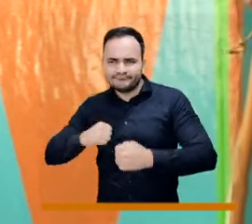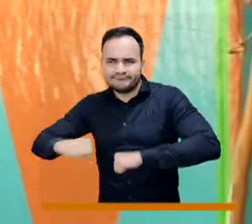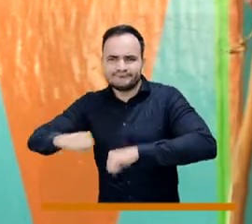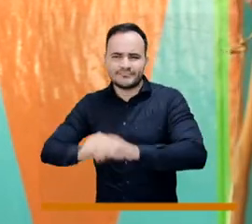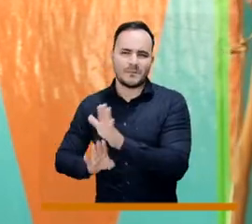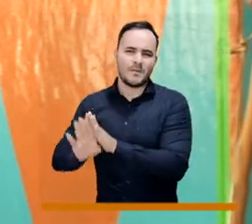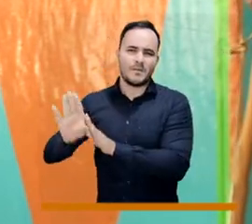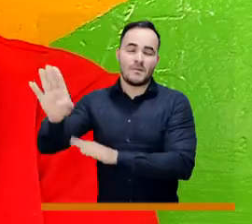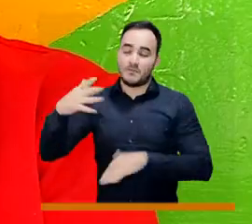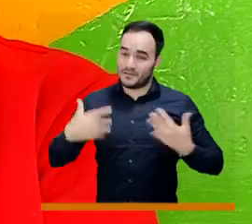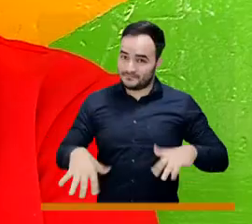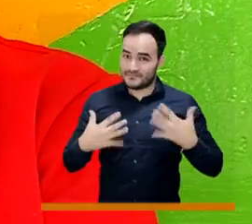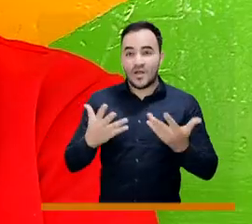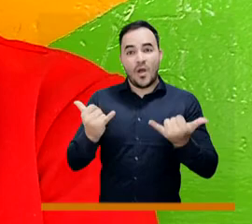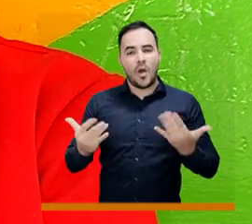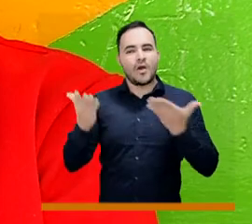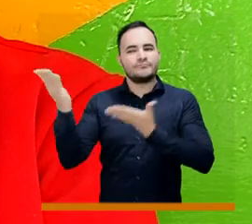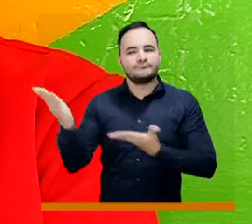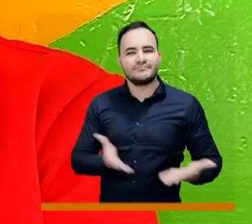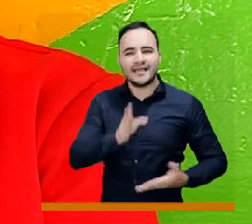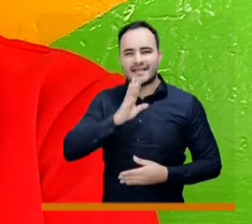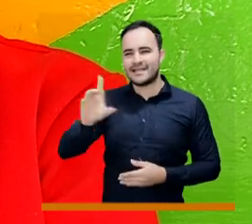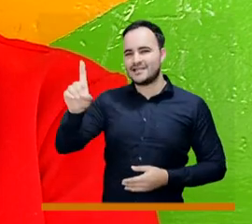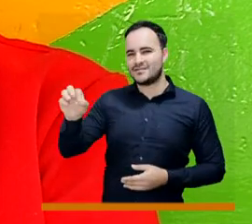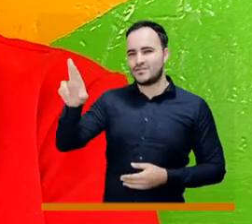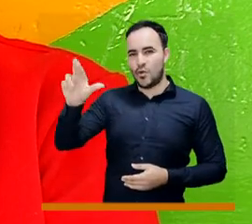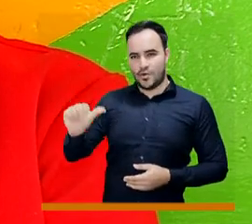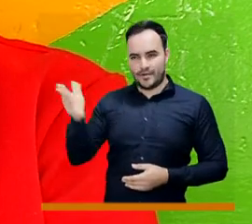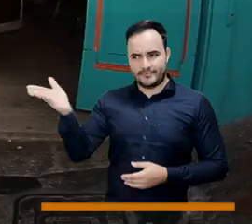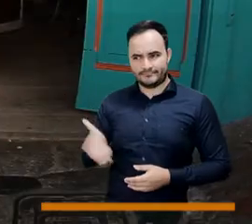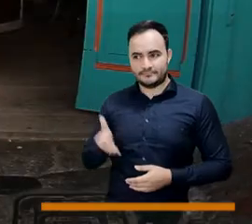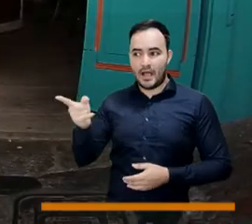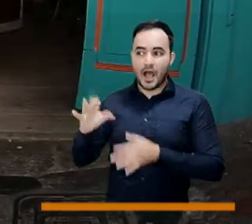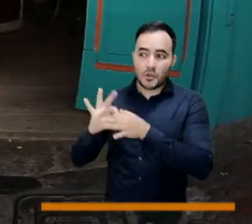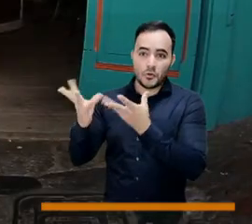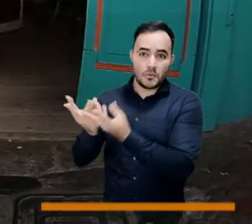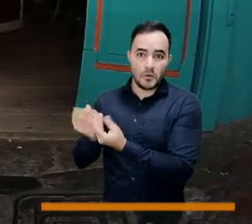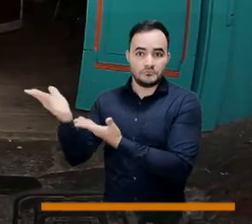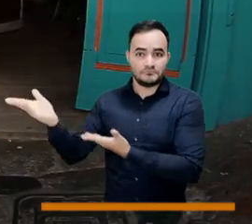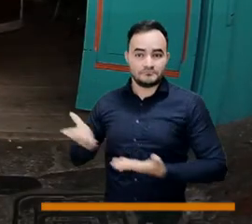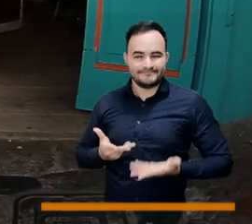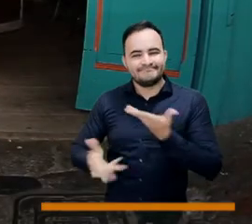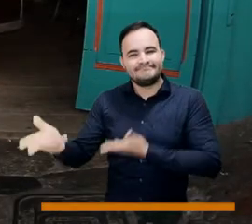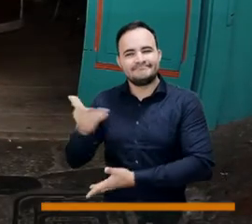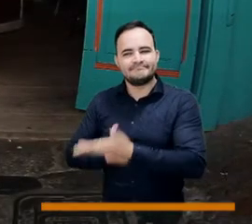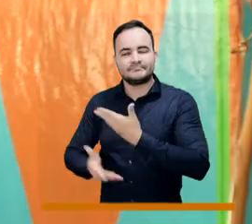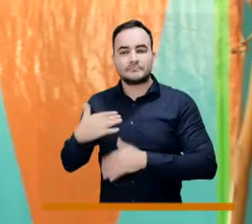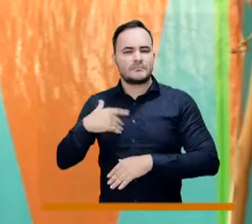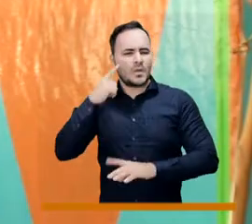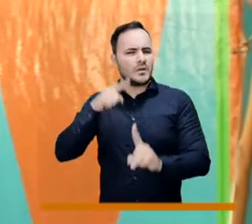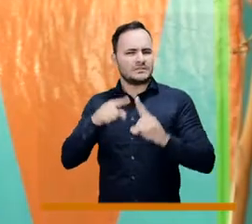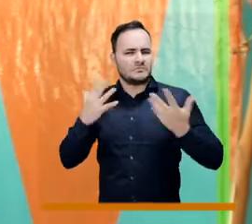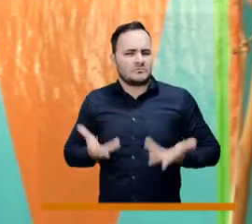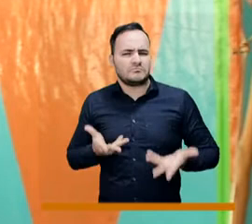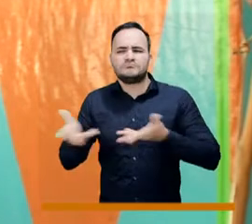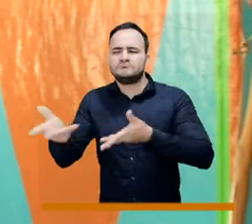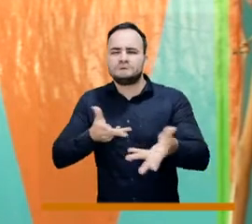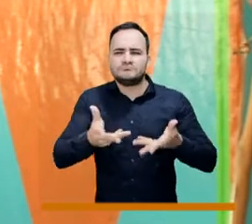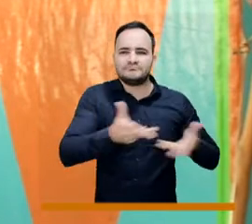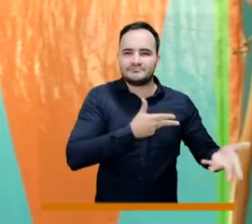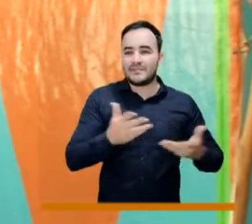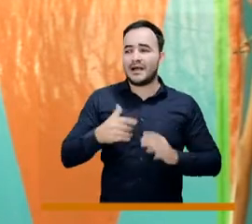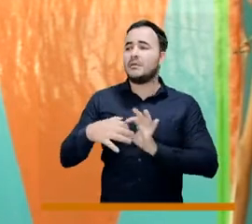de nuestra concejal Dora Saldarriaga y sus invitadas y nos estaremos acercando a los territorios para preguntarnos si